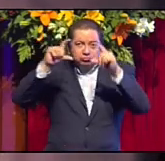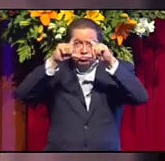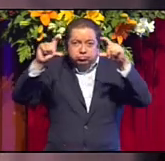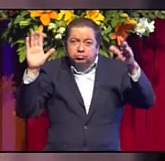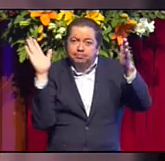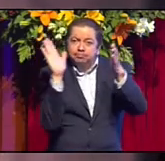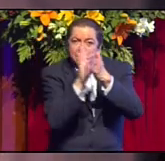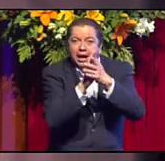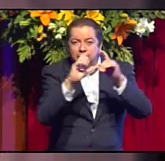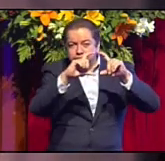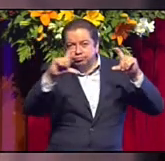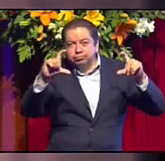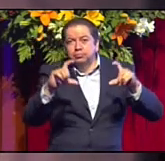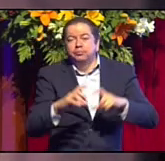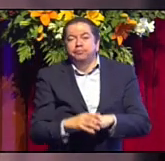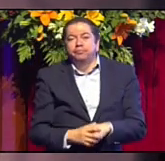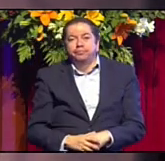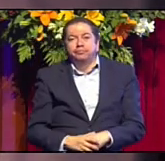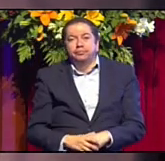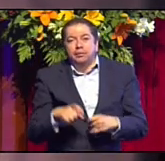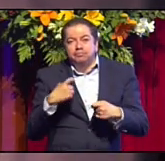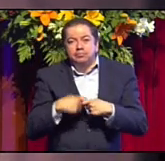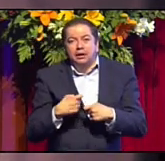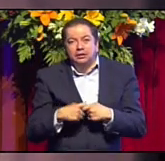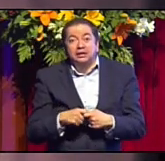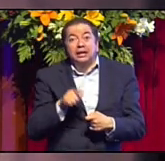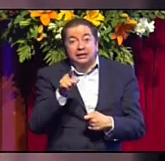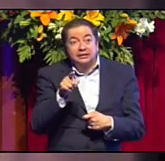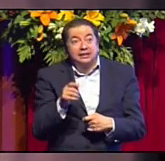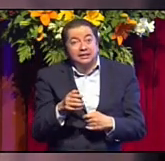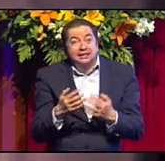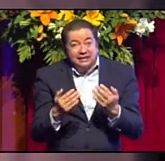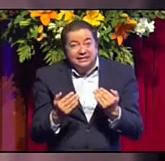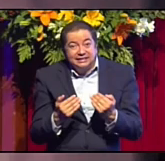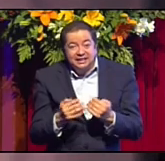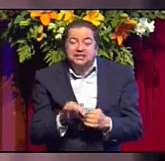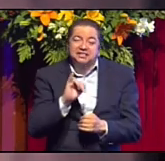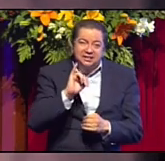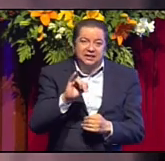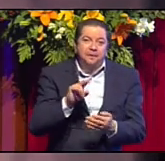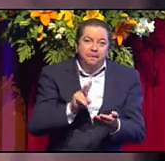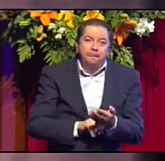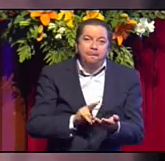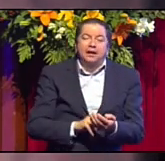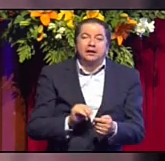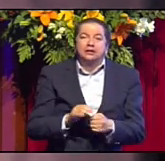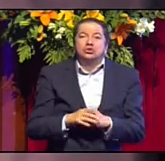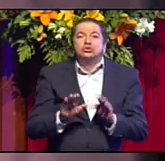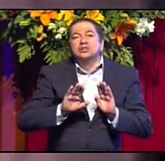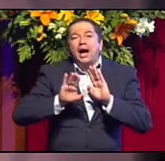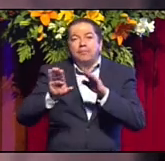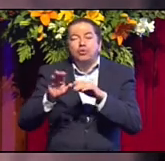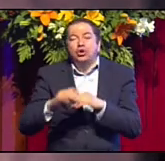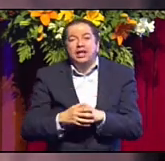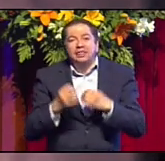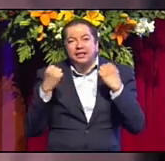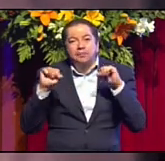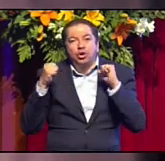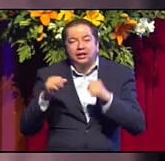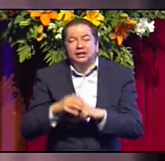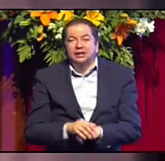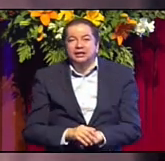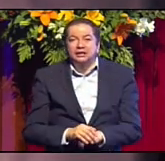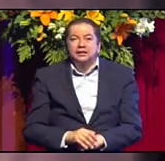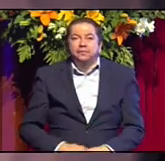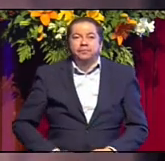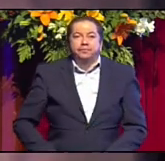Mistral. ¿Era necesario? ¿Era adecuado hacerlo? Claro que sí. Y de esa manera también estamos apoyando el deporte. Y después, bueno, tenemos la